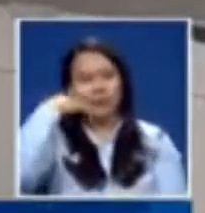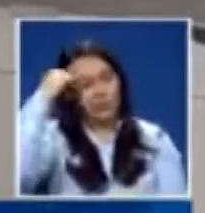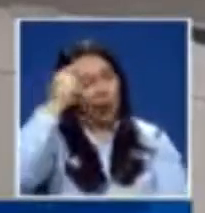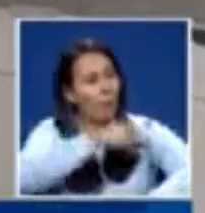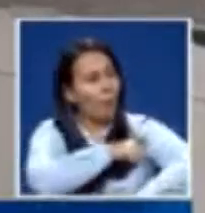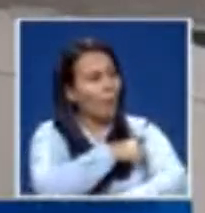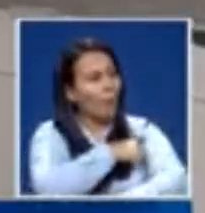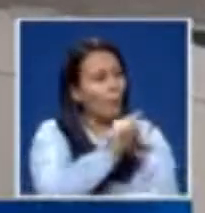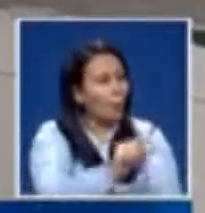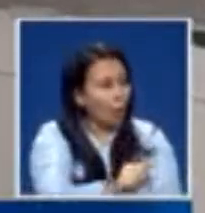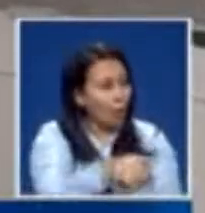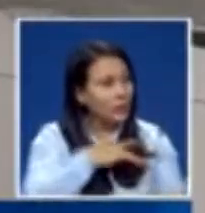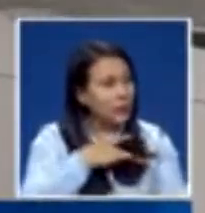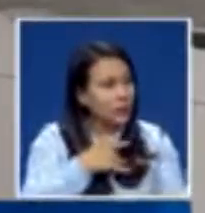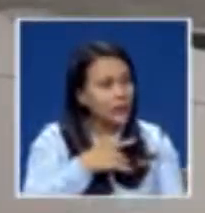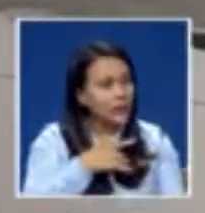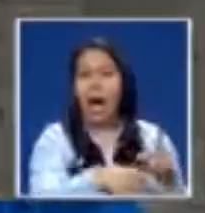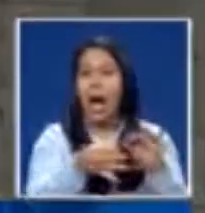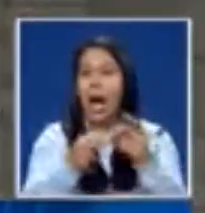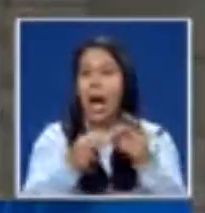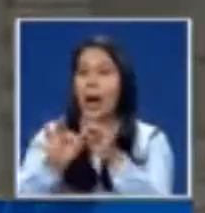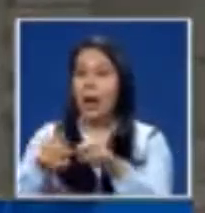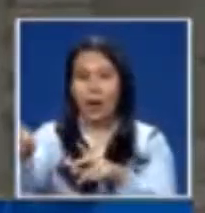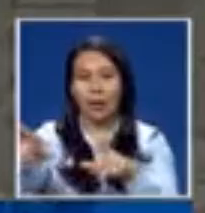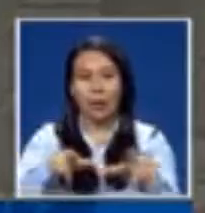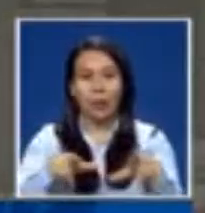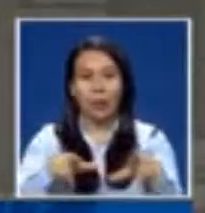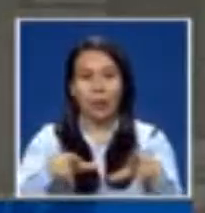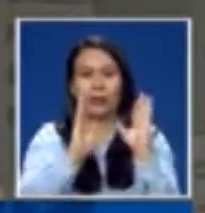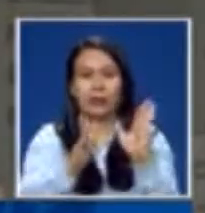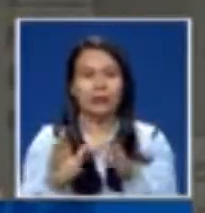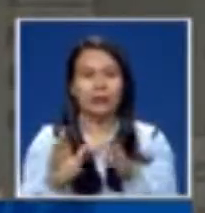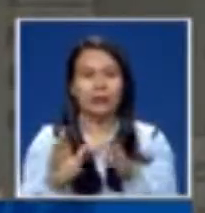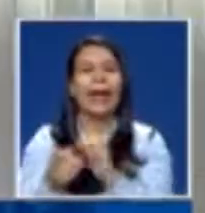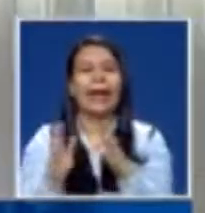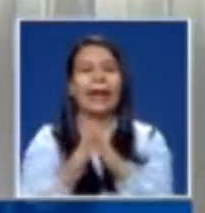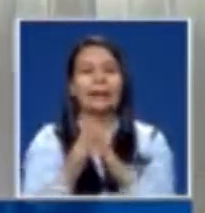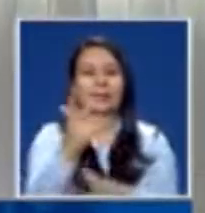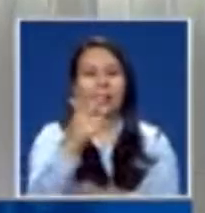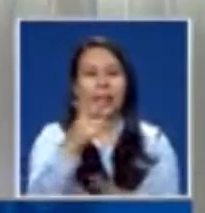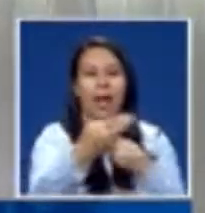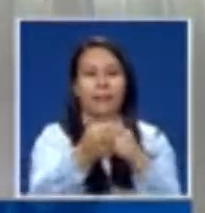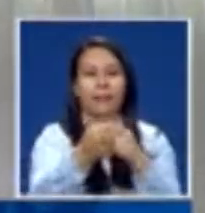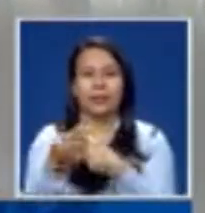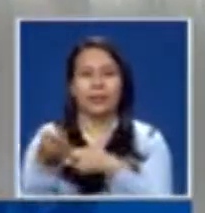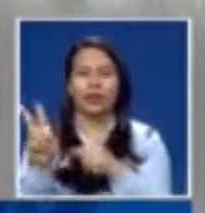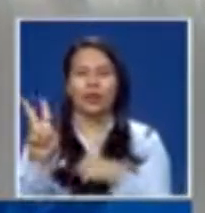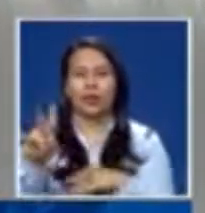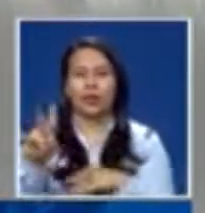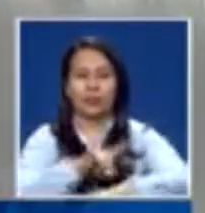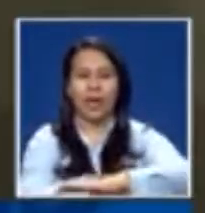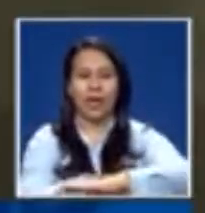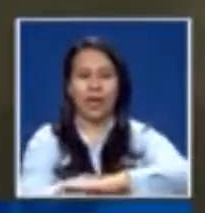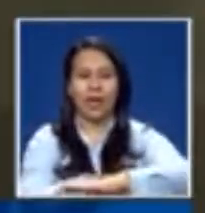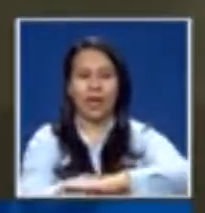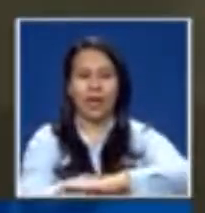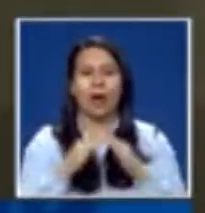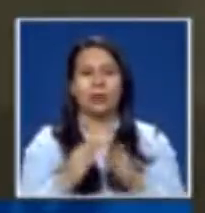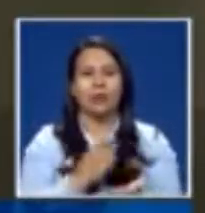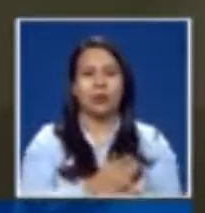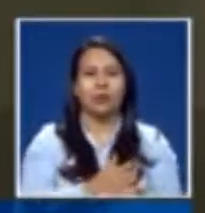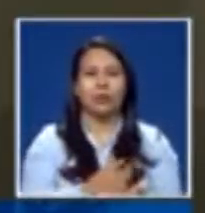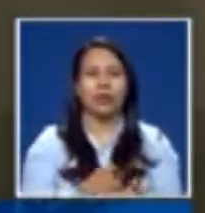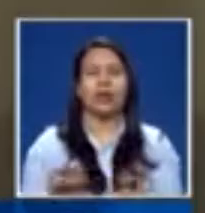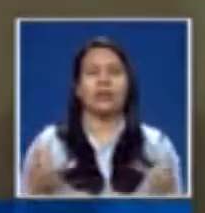leves. Aquí también se ha adecuado un policlínico. Cada casa tiene 3 habitaciones, 2 baños y un área de cocina.